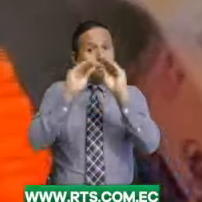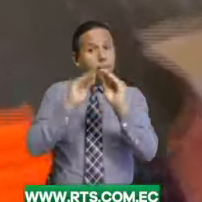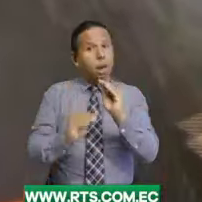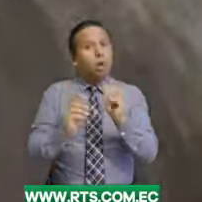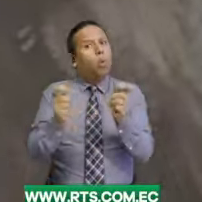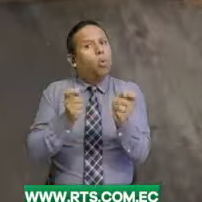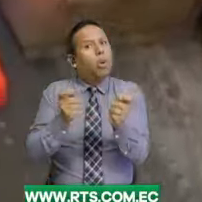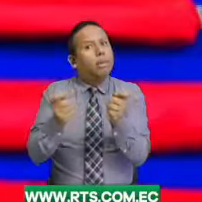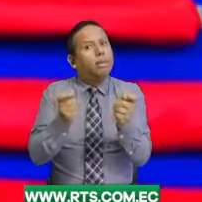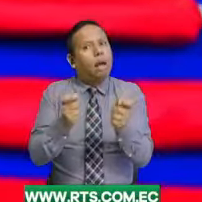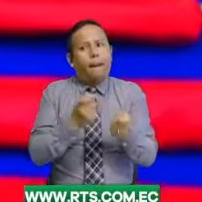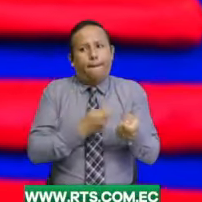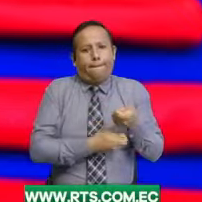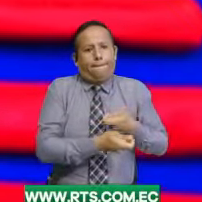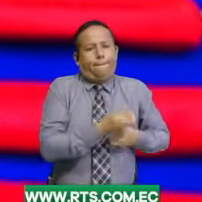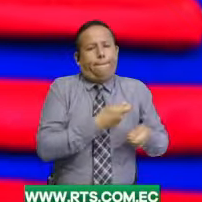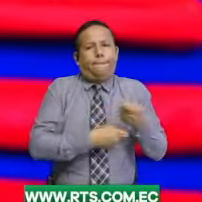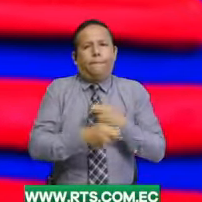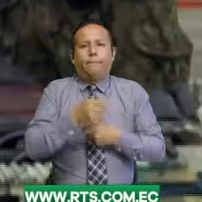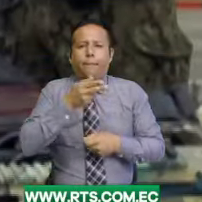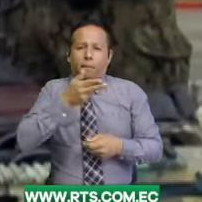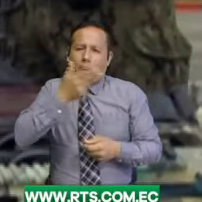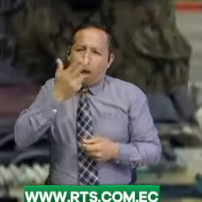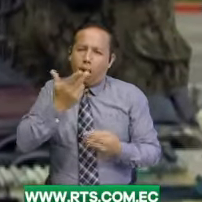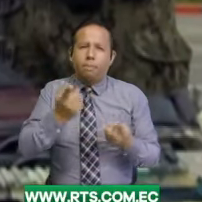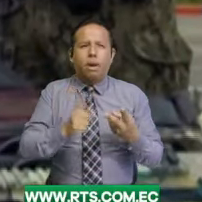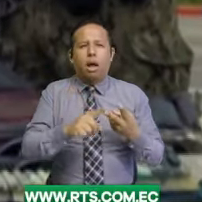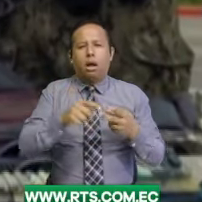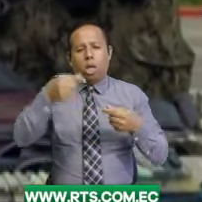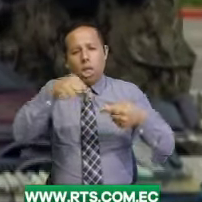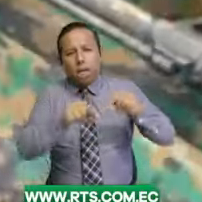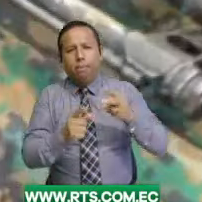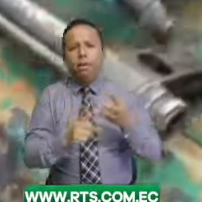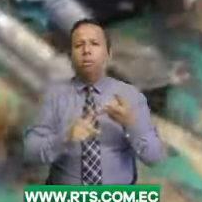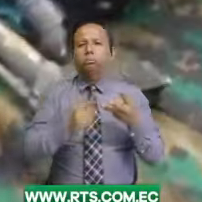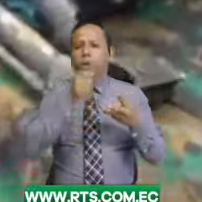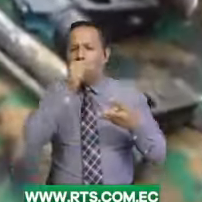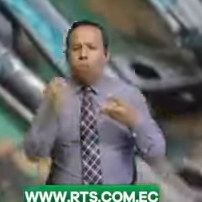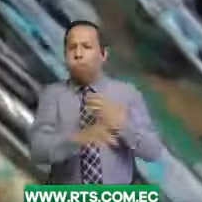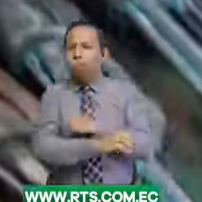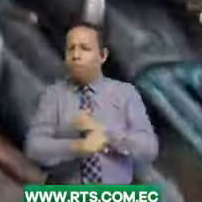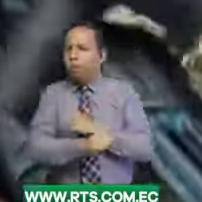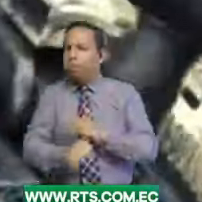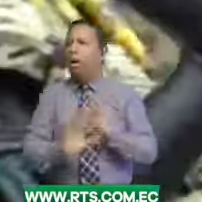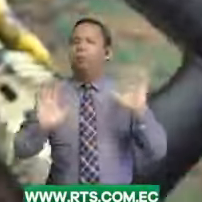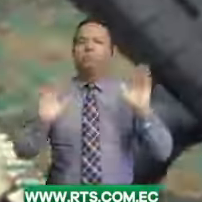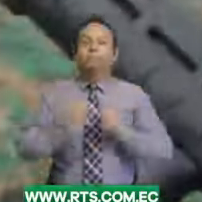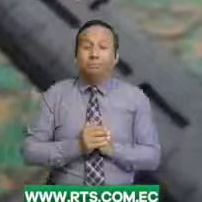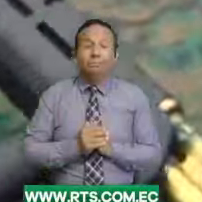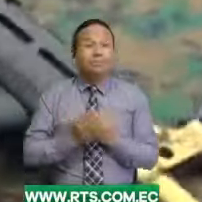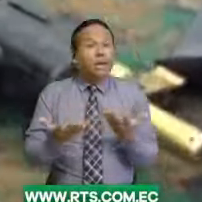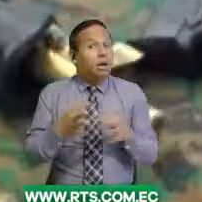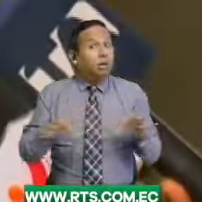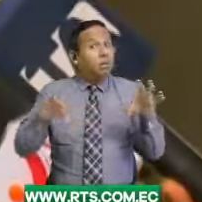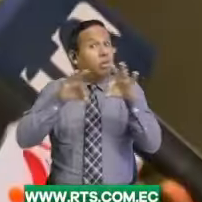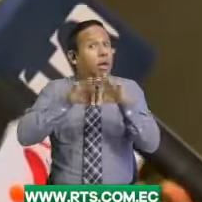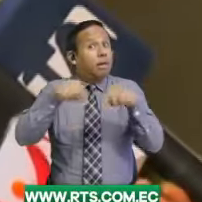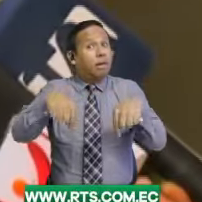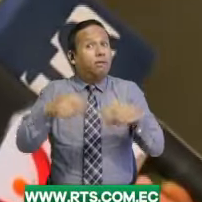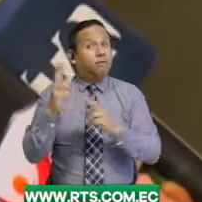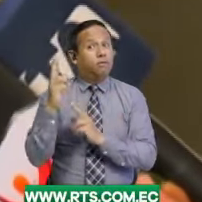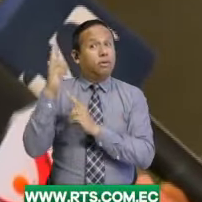armas, químicos y explosivos. Para ello se incorporará un sistema de trazabilidad operado por las Fuerzas Armadas. Que no